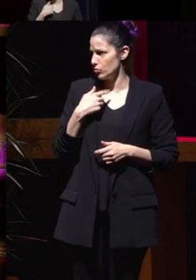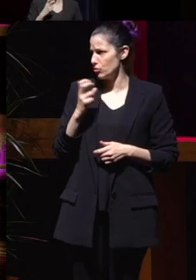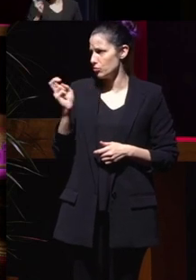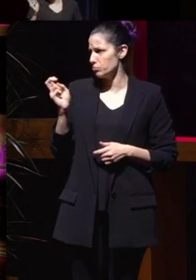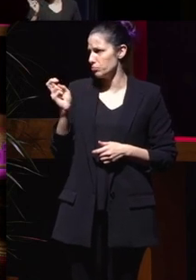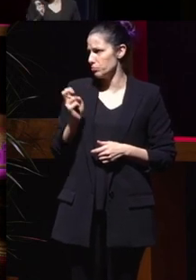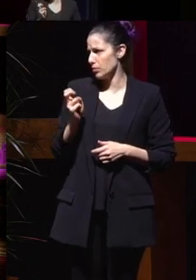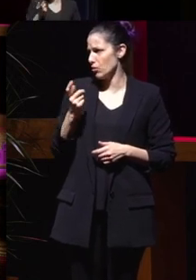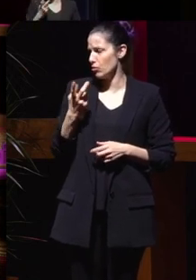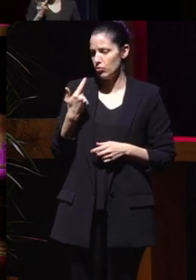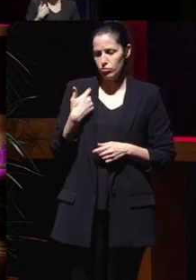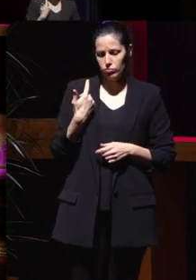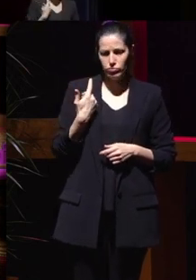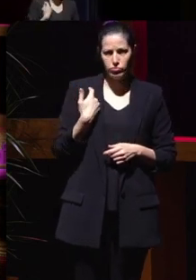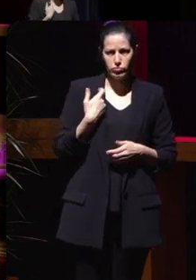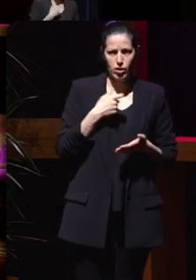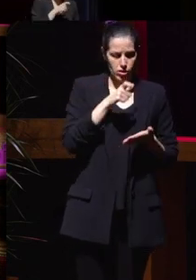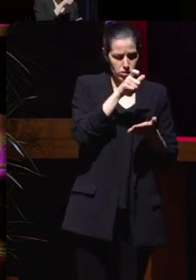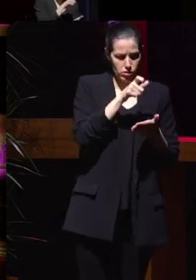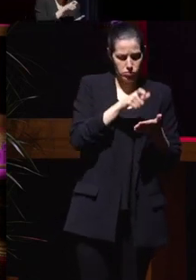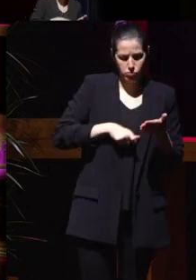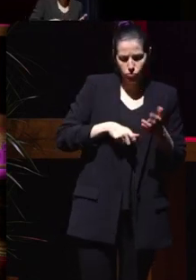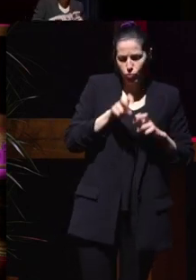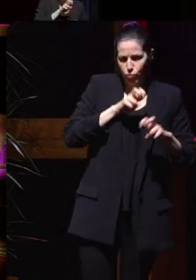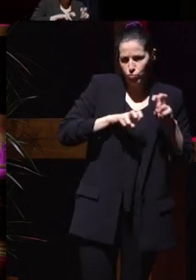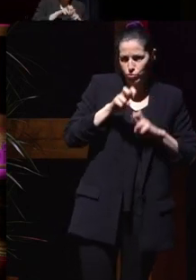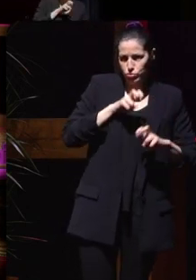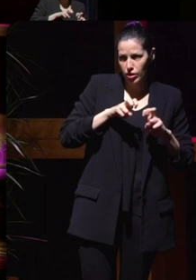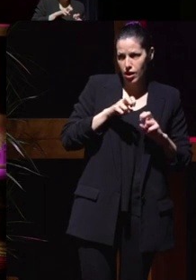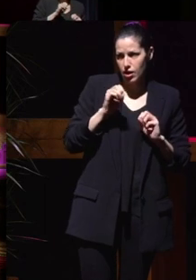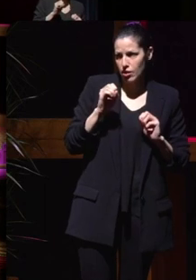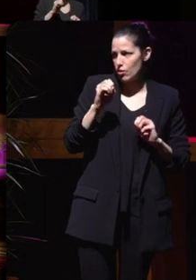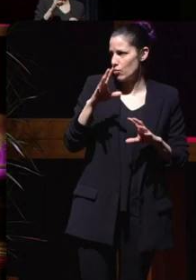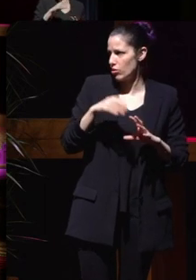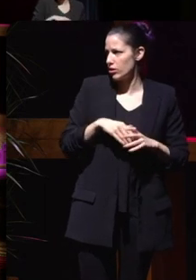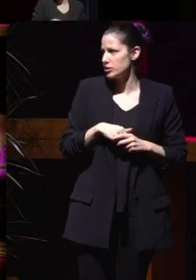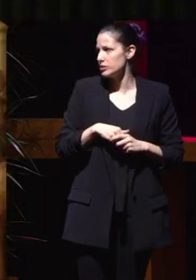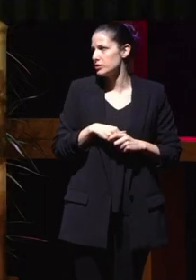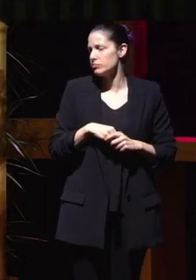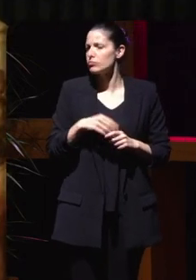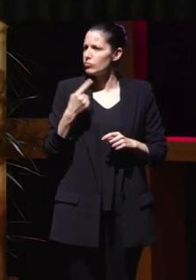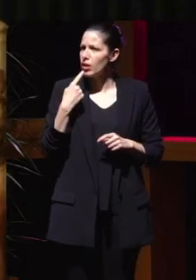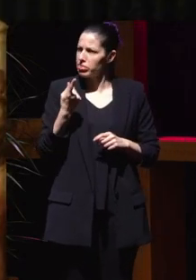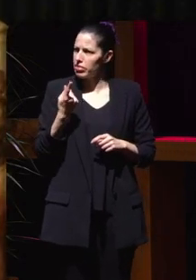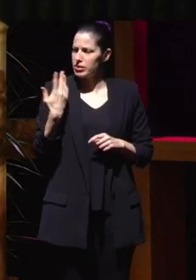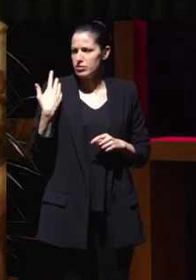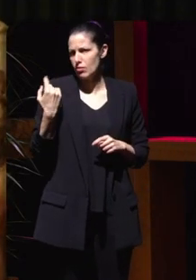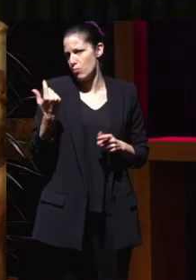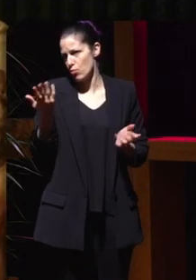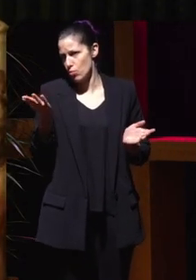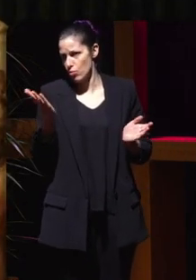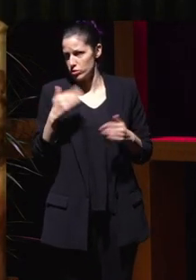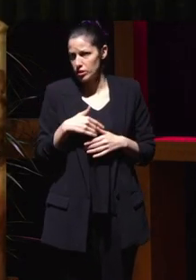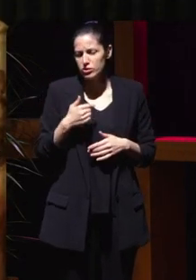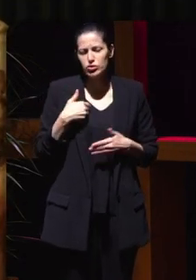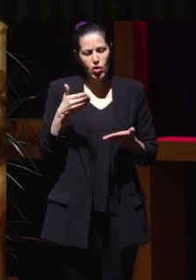de buscar una columna tú a ver luces claro no estás últimamente tal o sea una atención vengo a revista